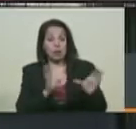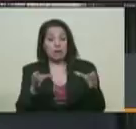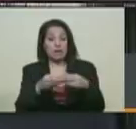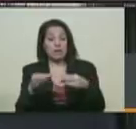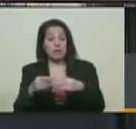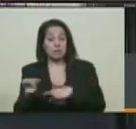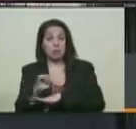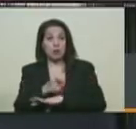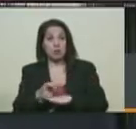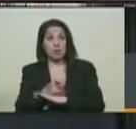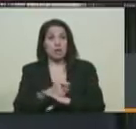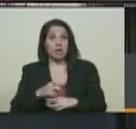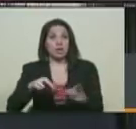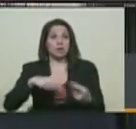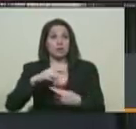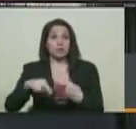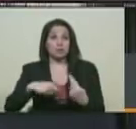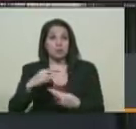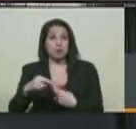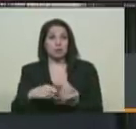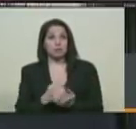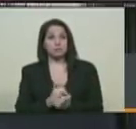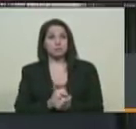gobierno revolucionario, del gobierno bolivariano.